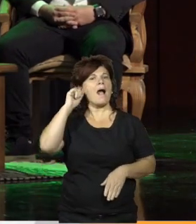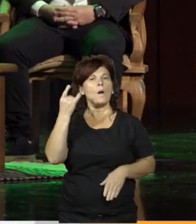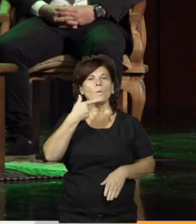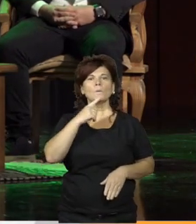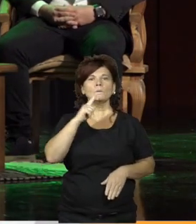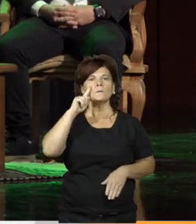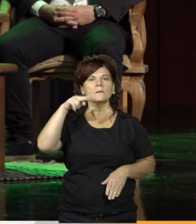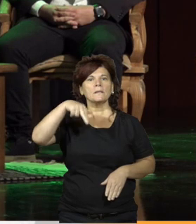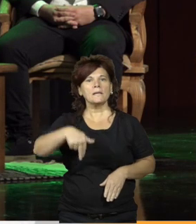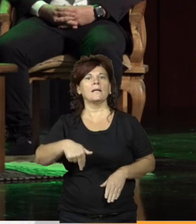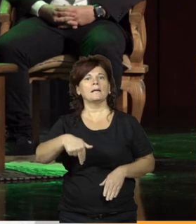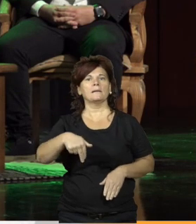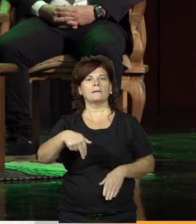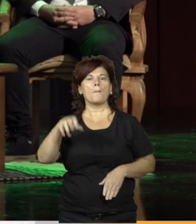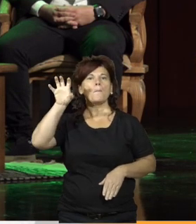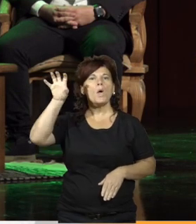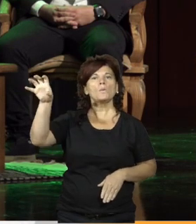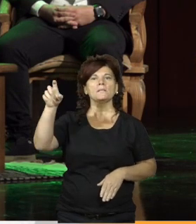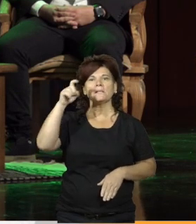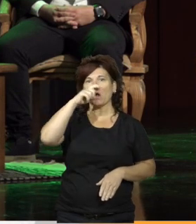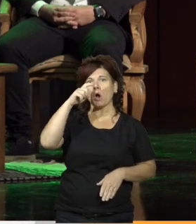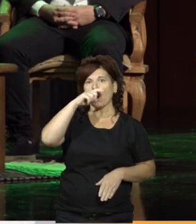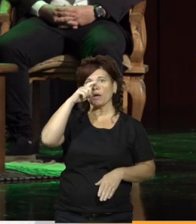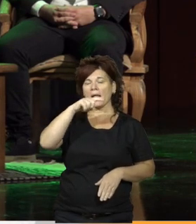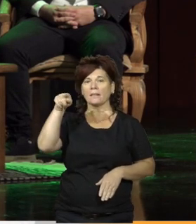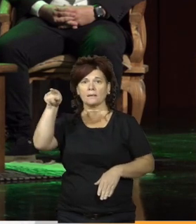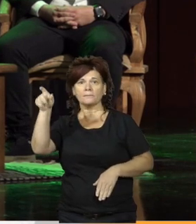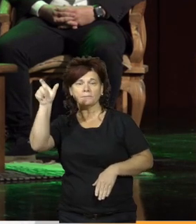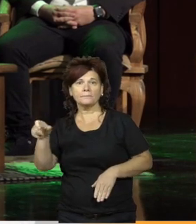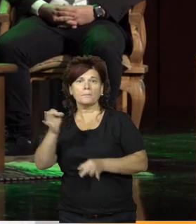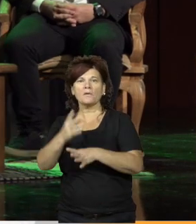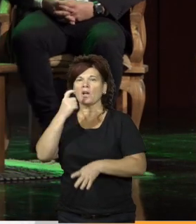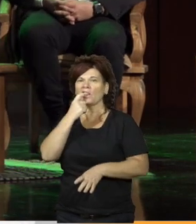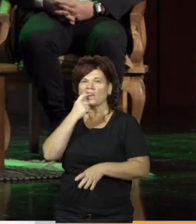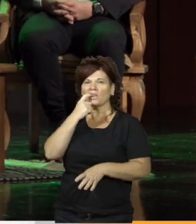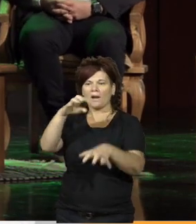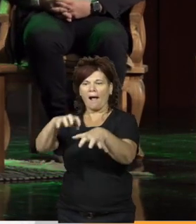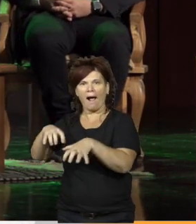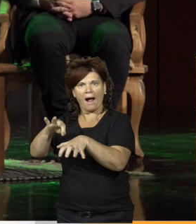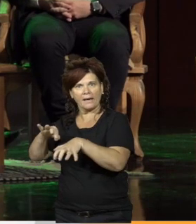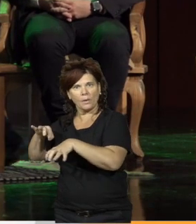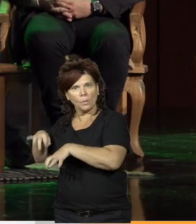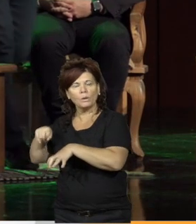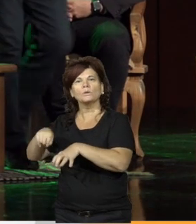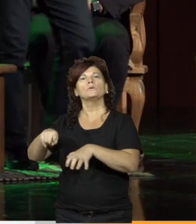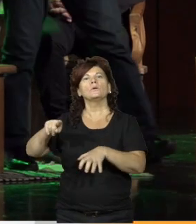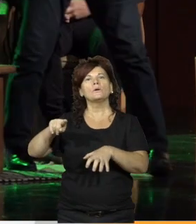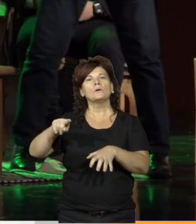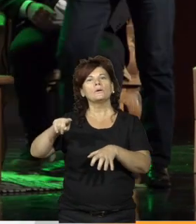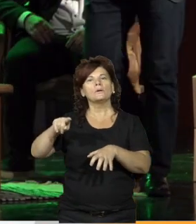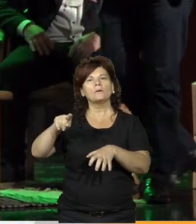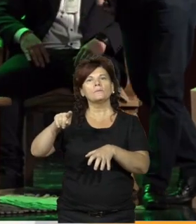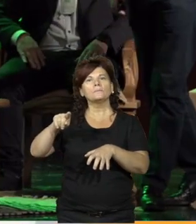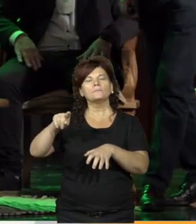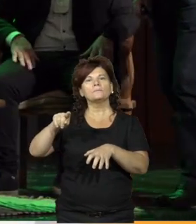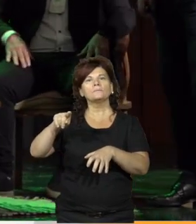Corrientes. Agustín Portela es odontólogo y productor hortícola. Fue director adjunto del Hospital Juan Ramón Gómez de